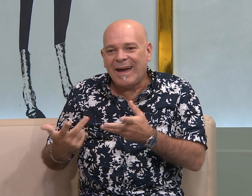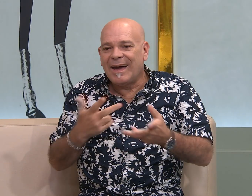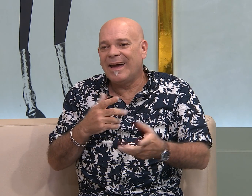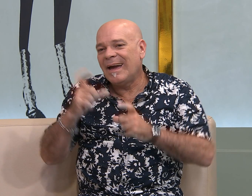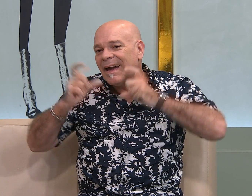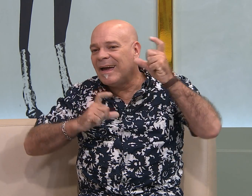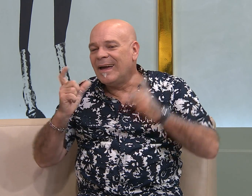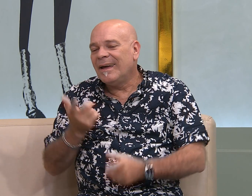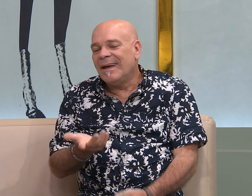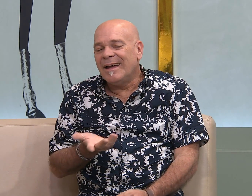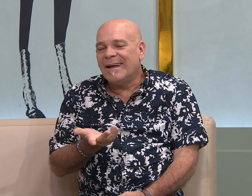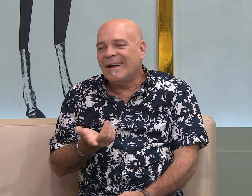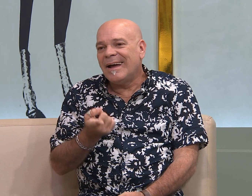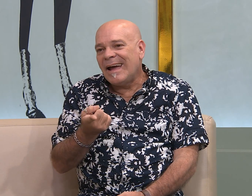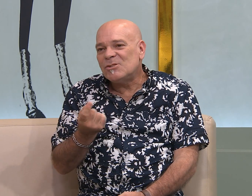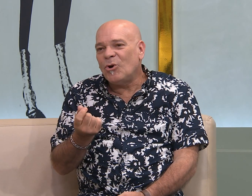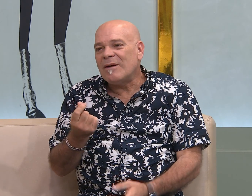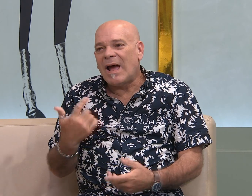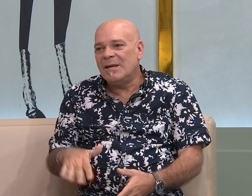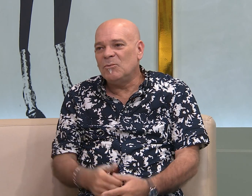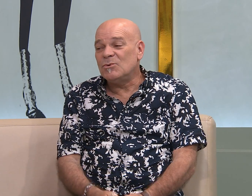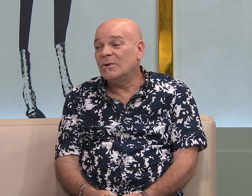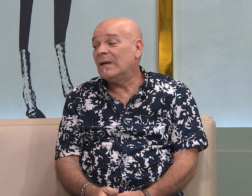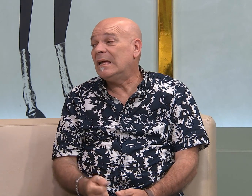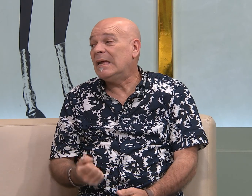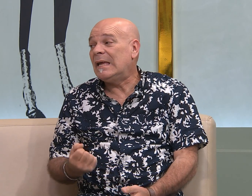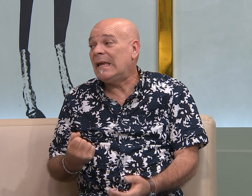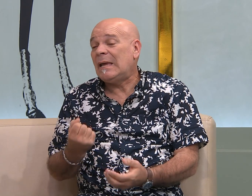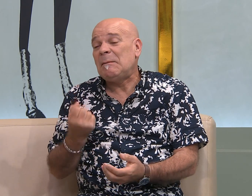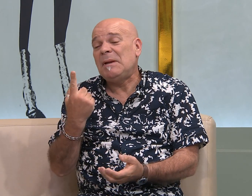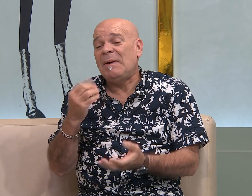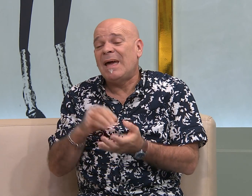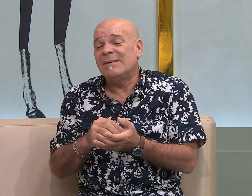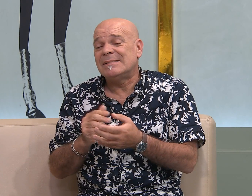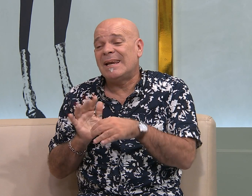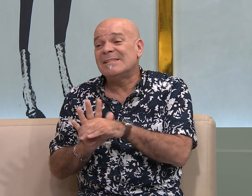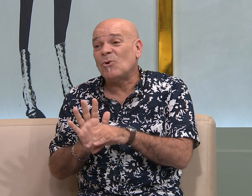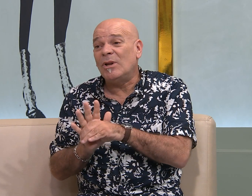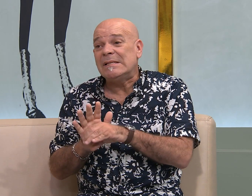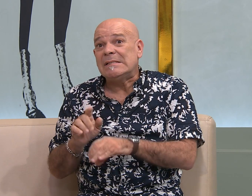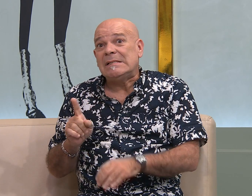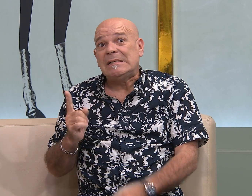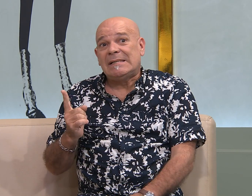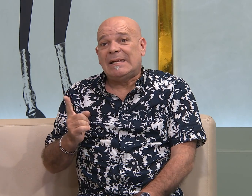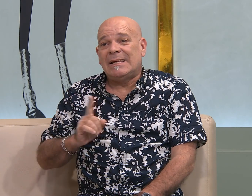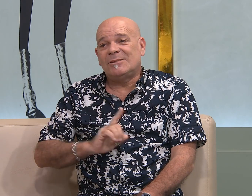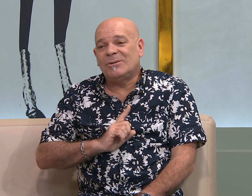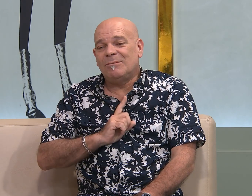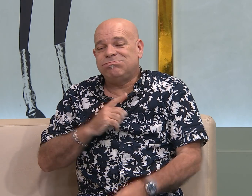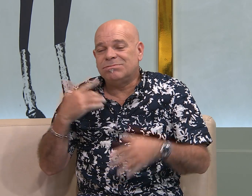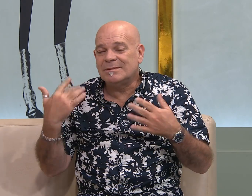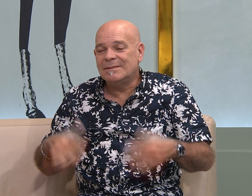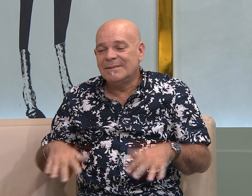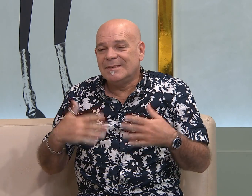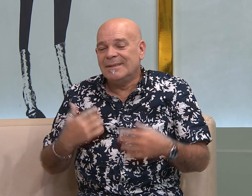directa con lengua de señas, con nuestra propia lengua y sus expresiones. Esto vale muchísimo. La primera vez, y es la